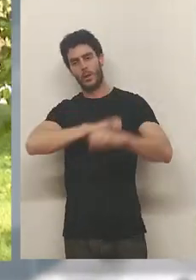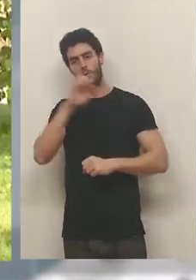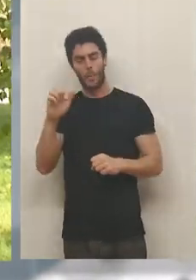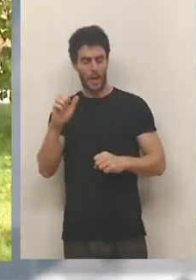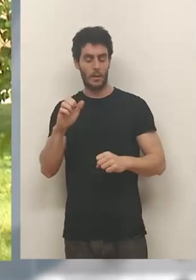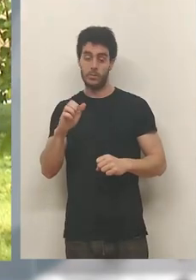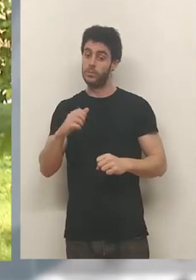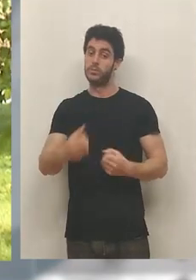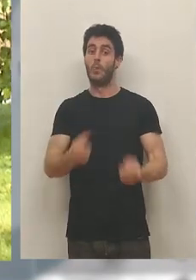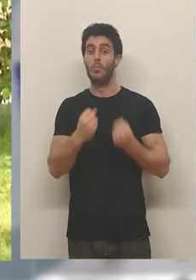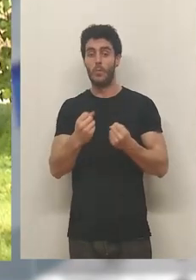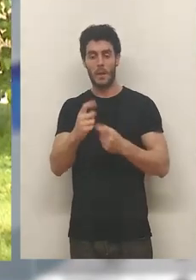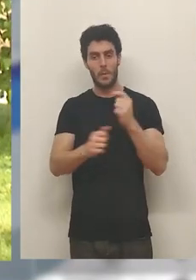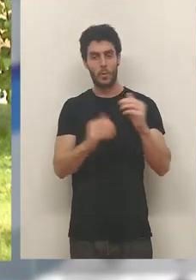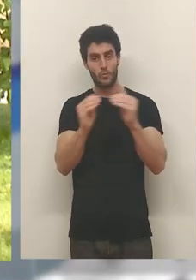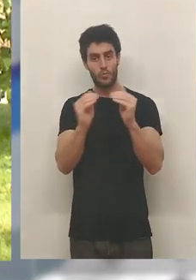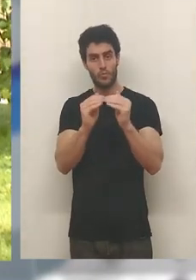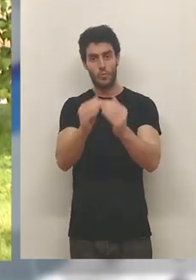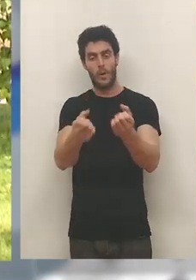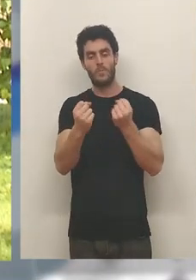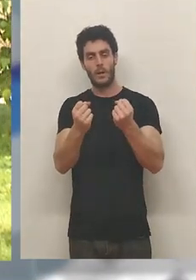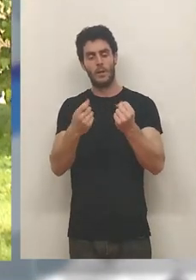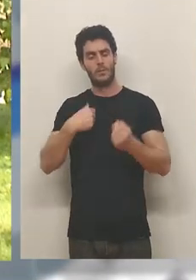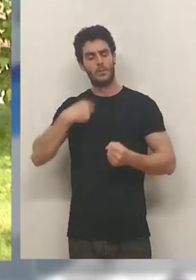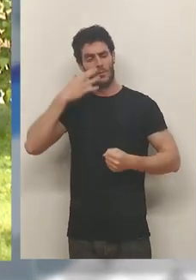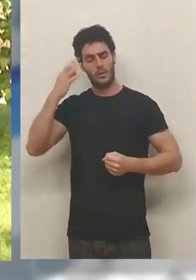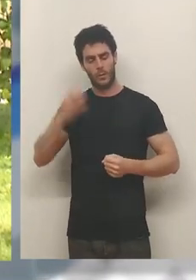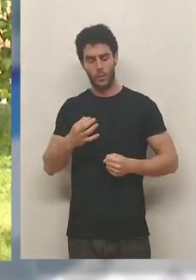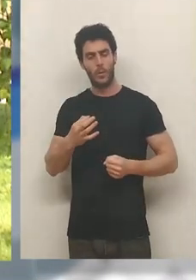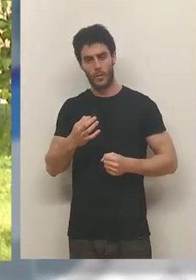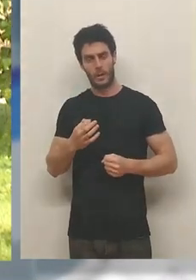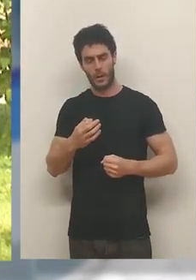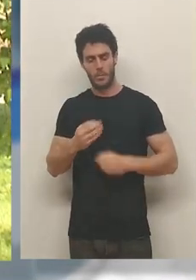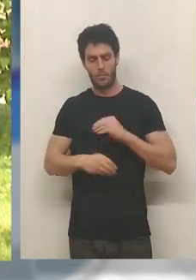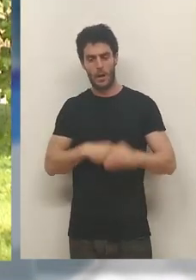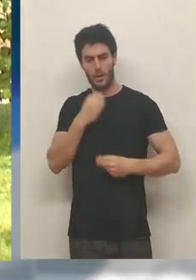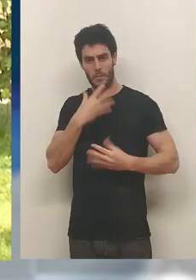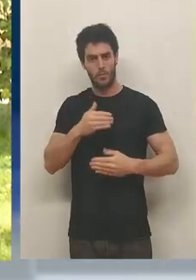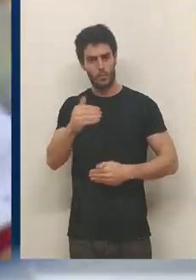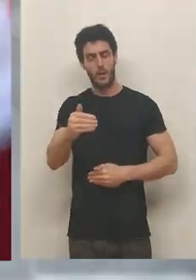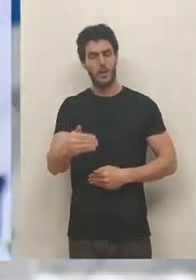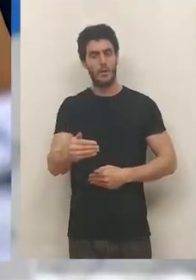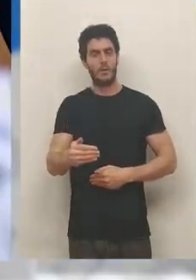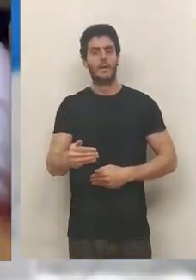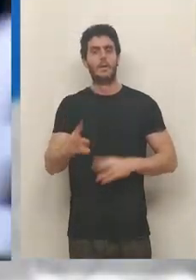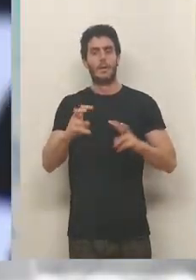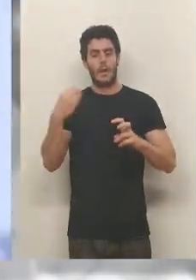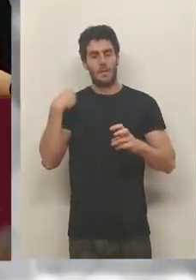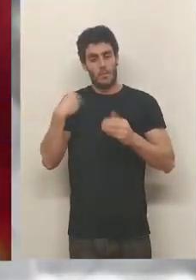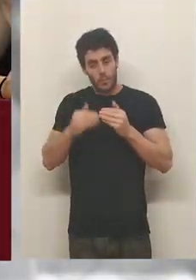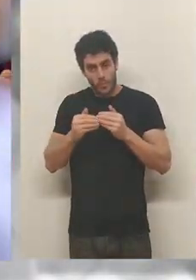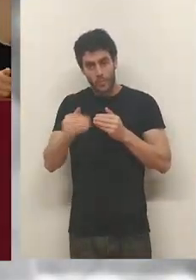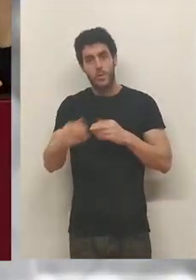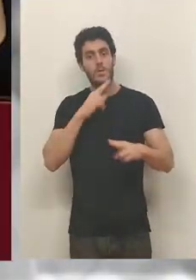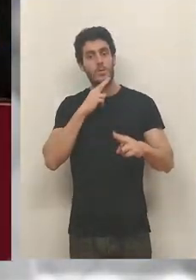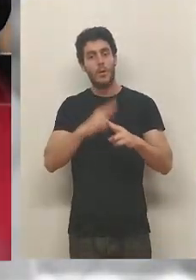sabemos que esto está muy igualado, cada vez más igualado. Y bueno, pero bueno, estoy seguro de que daremos guerra. Durante estos días,